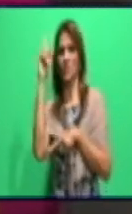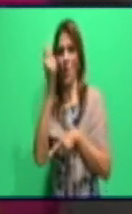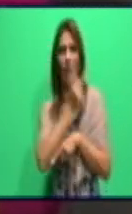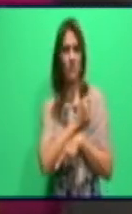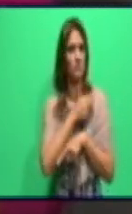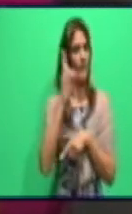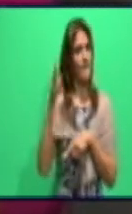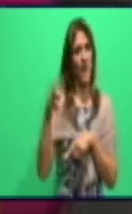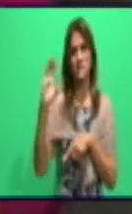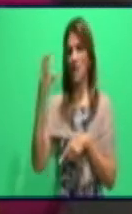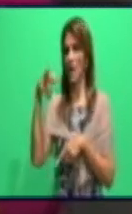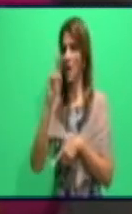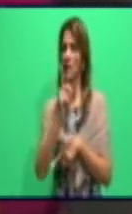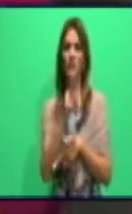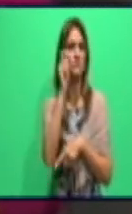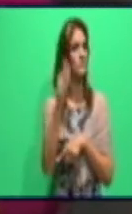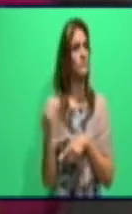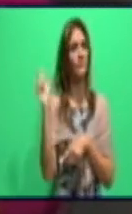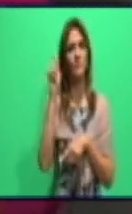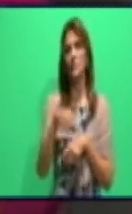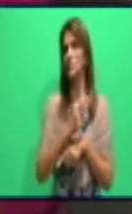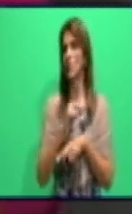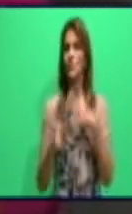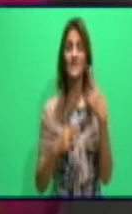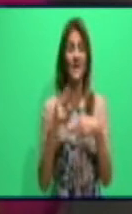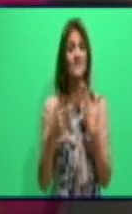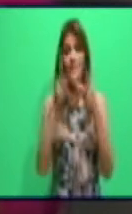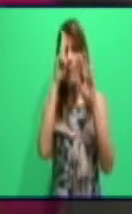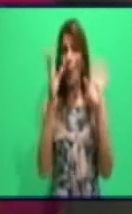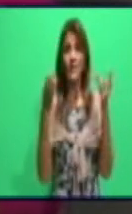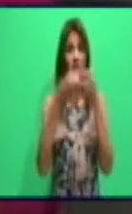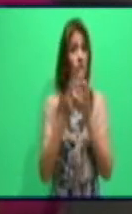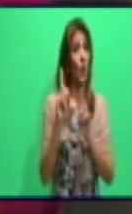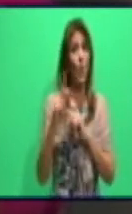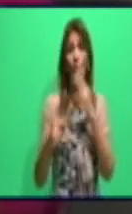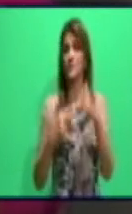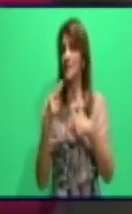así. Ni en ningún policlínico se hace PCR. Y